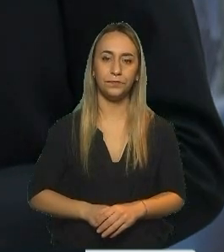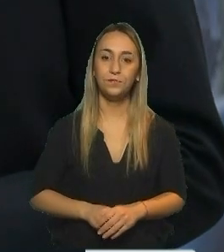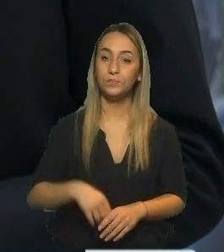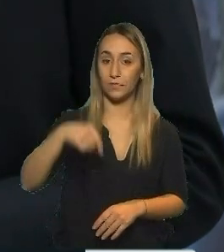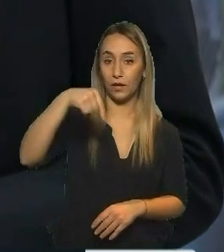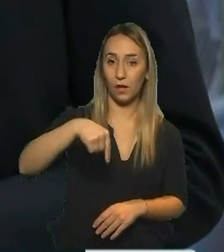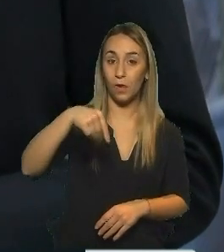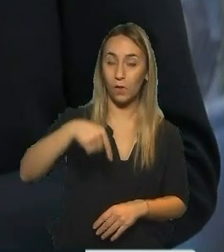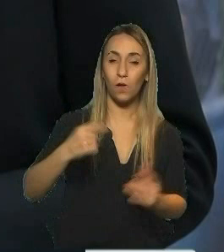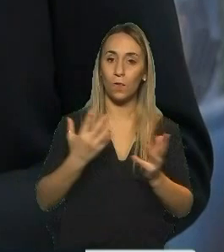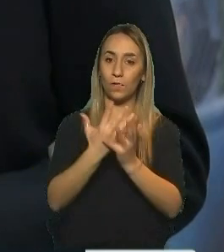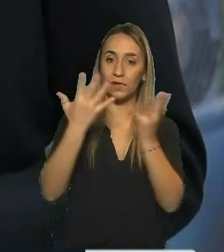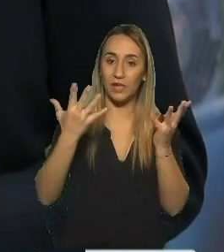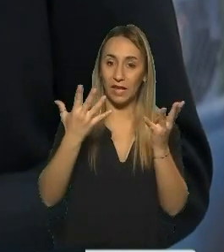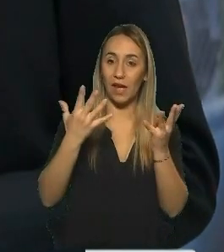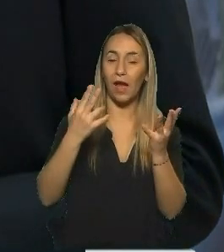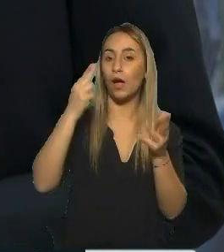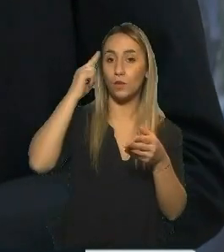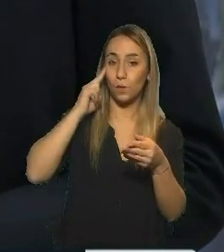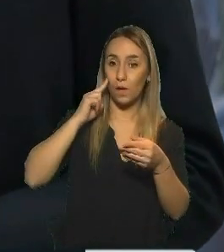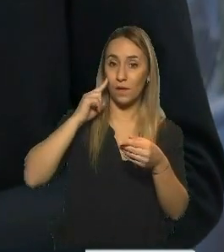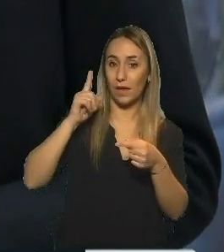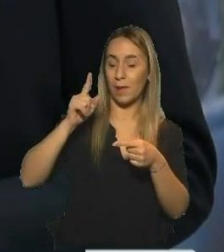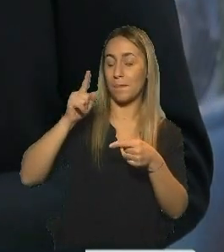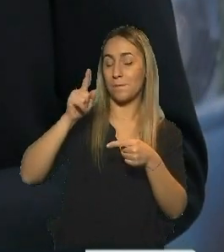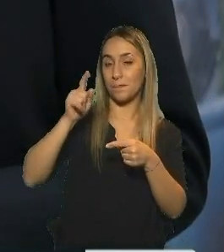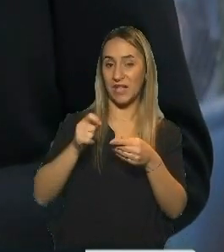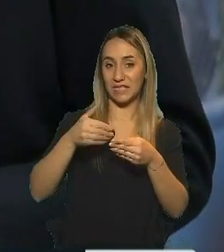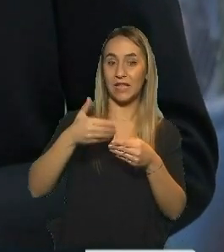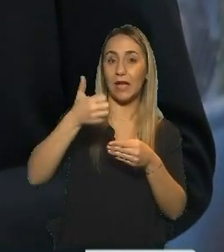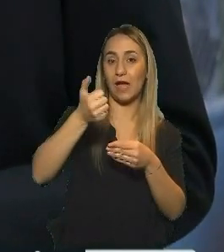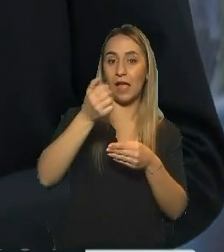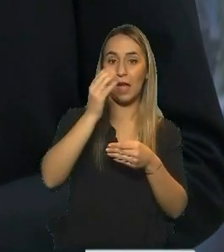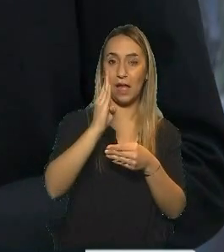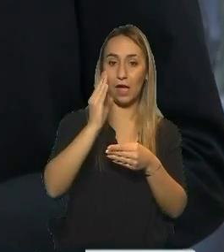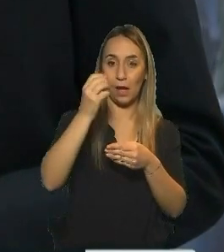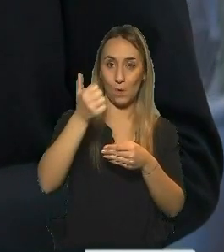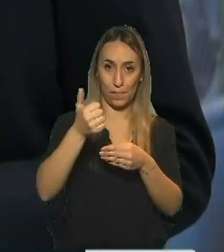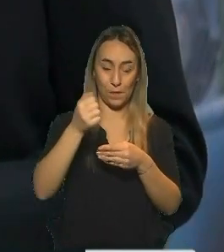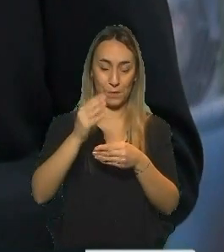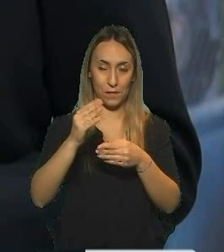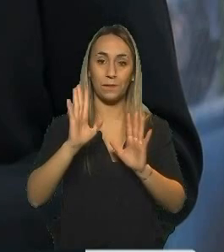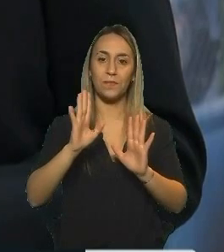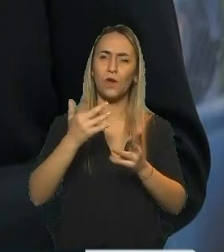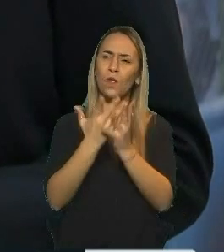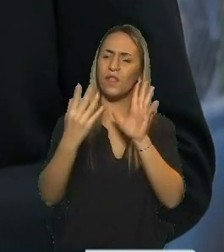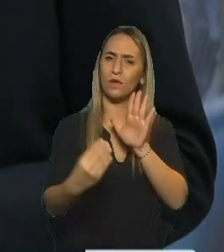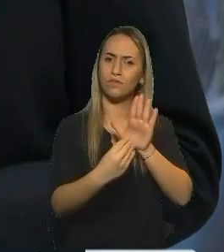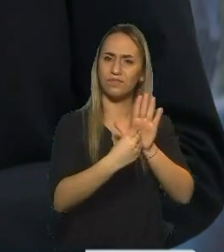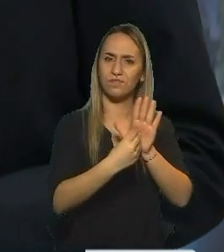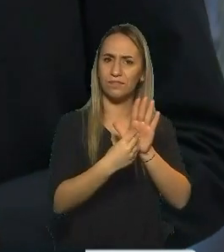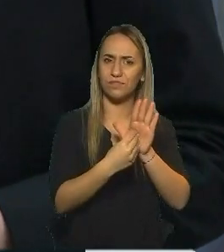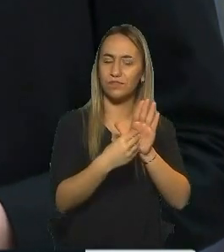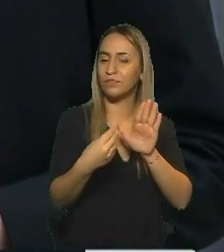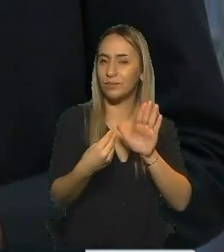Hoy es Tisha B'Av, el día 9 del mes de Av. Día establecido para recordar